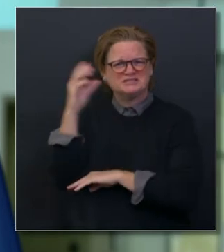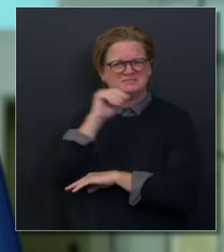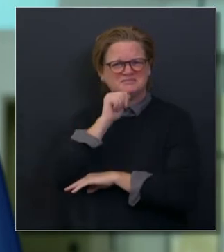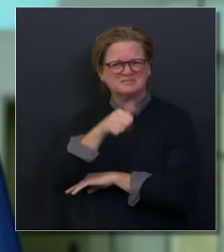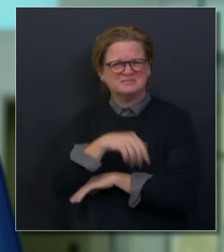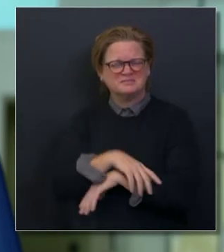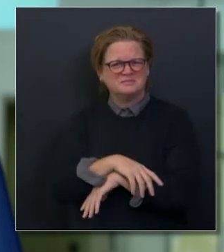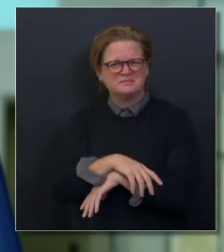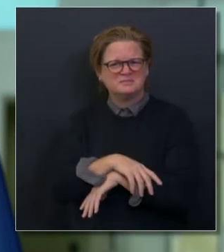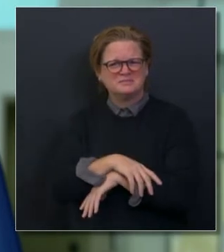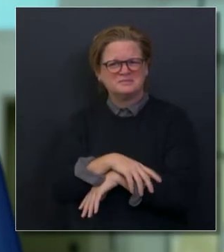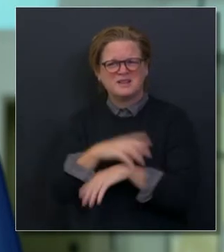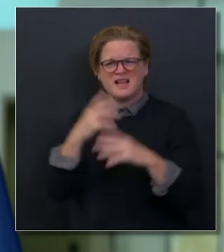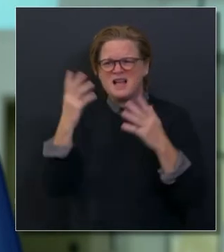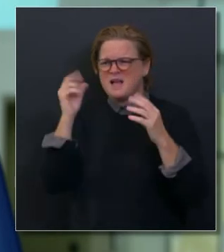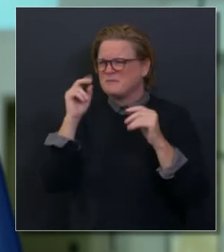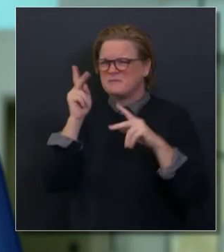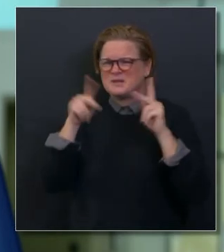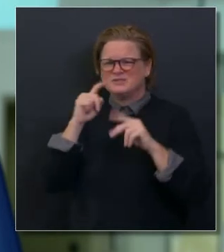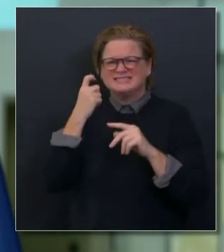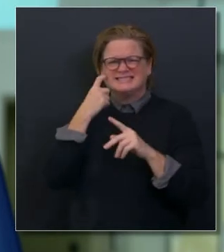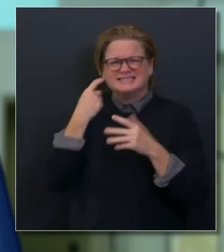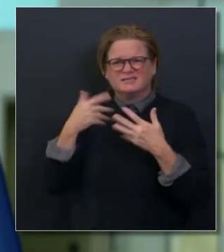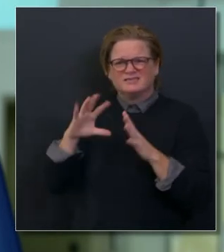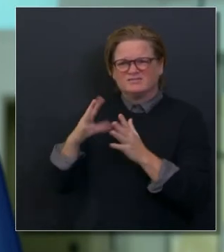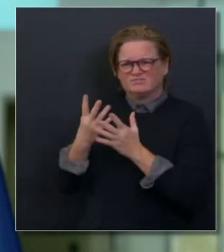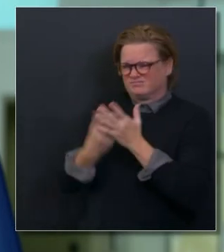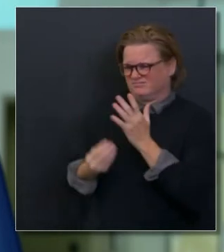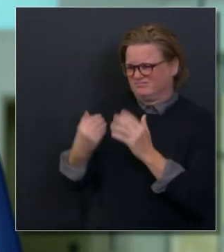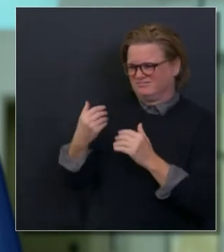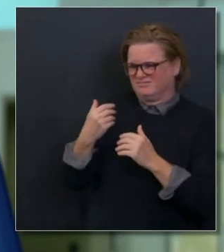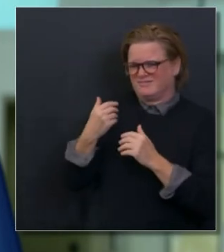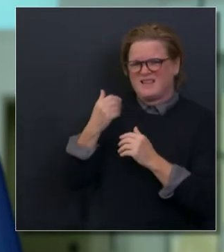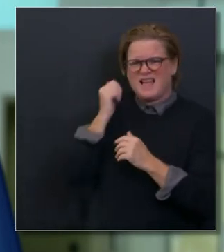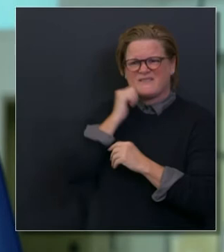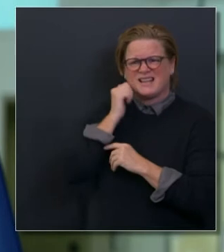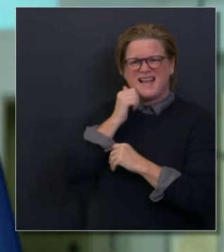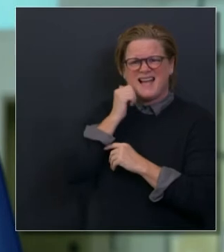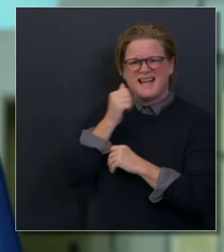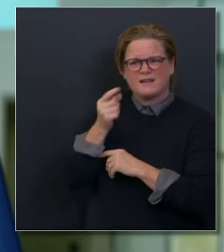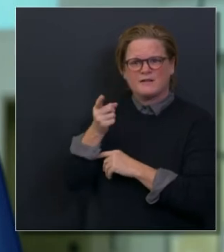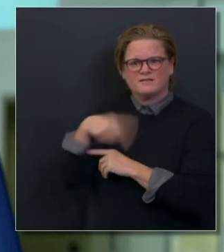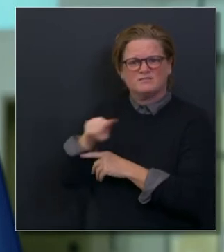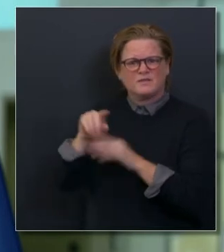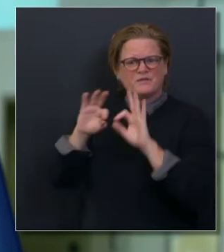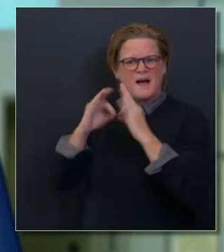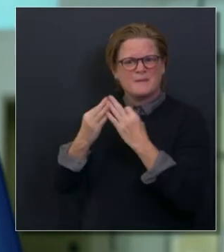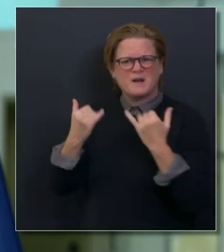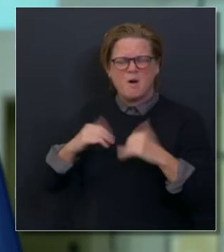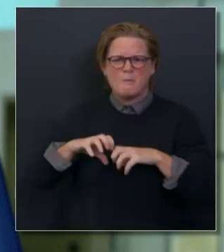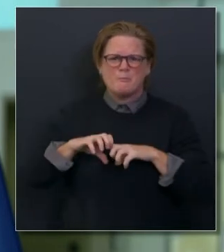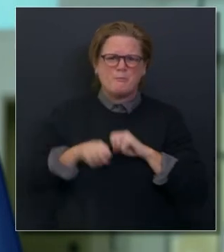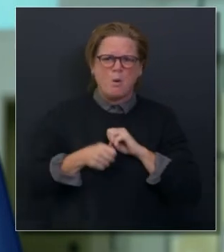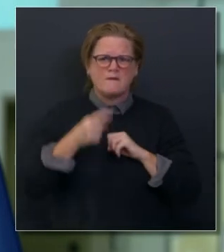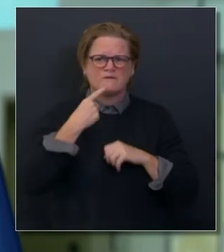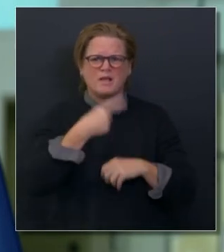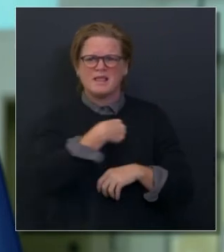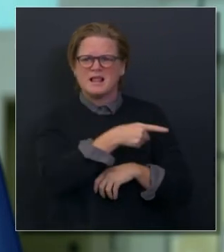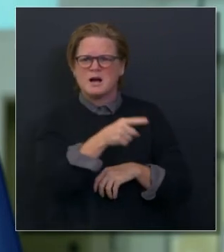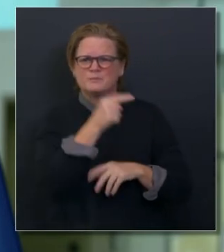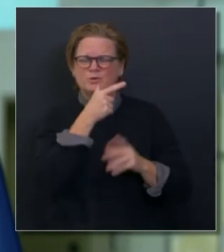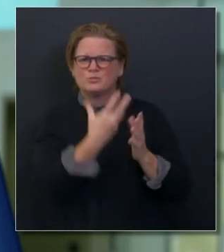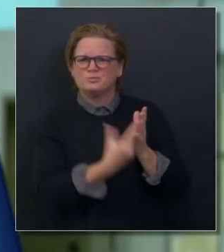querido por haber perdido la vida por esta enfermedad. Así que seguiremos sonando